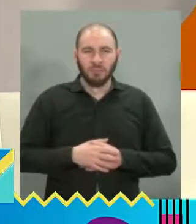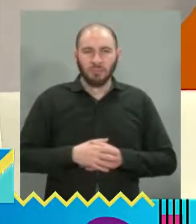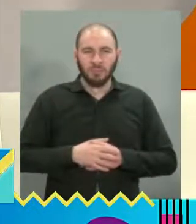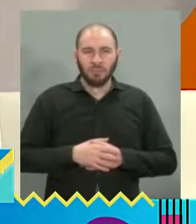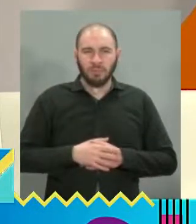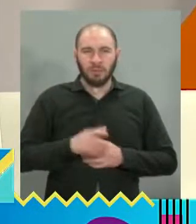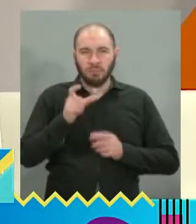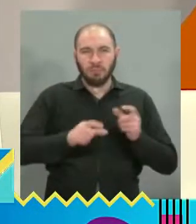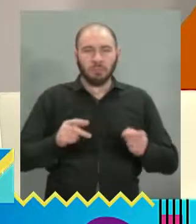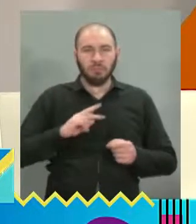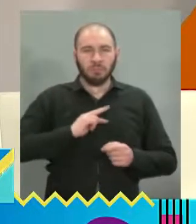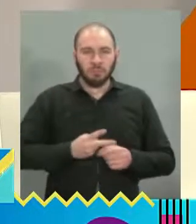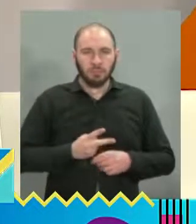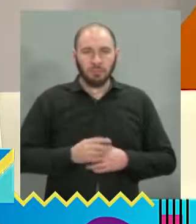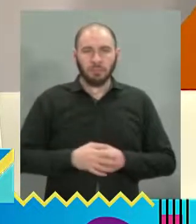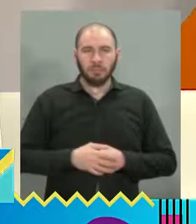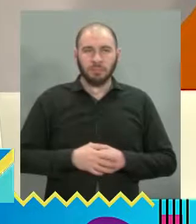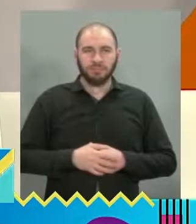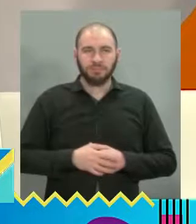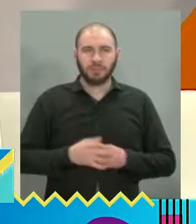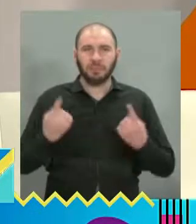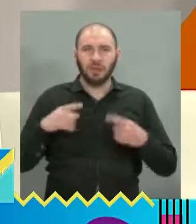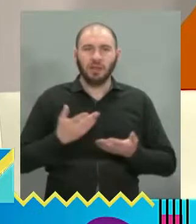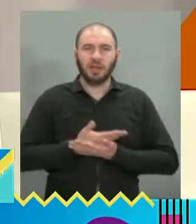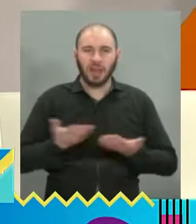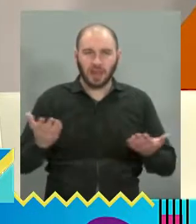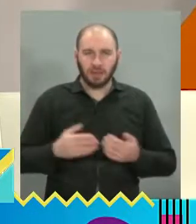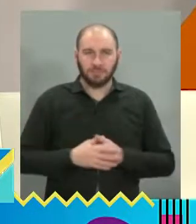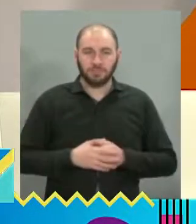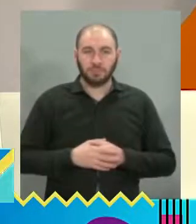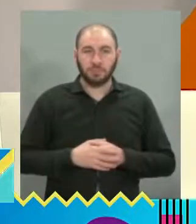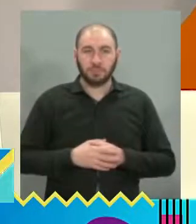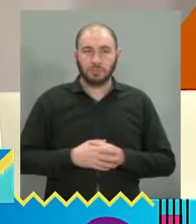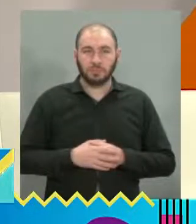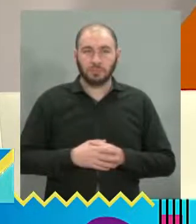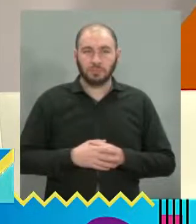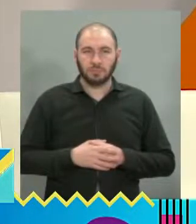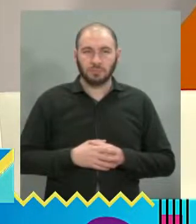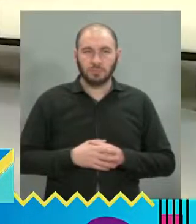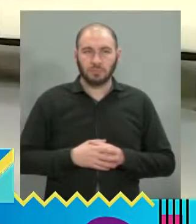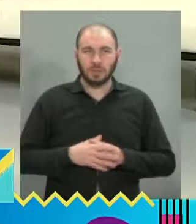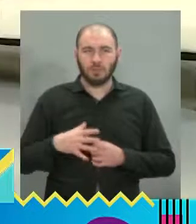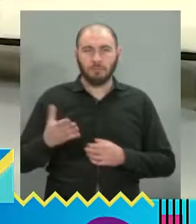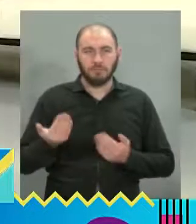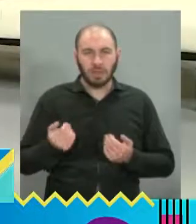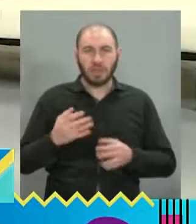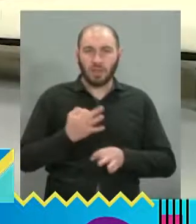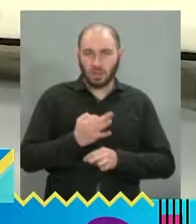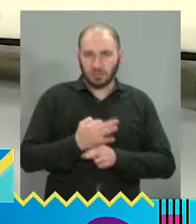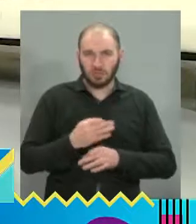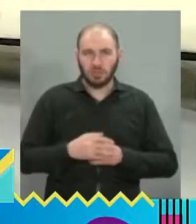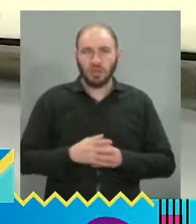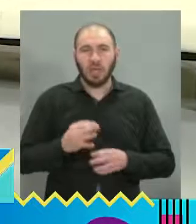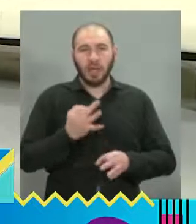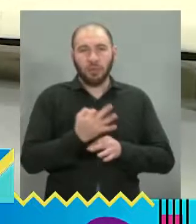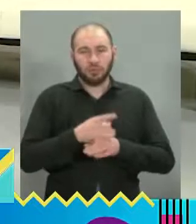principalmente las personas trans. Pero en la generalidad está. Ahora, hace falta educación. En